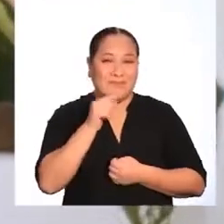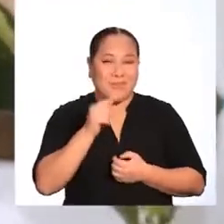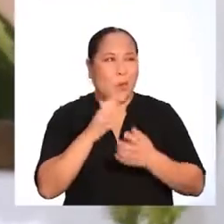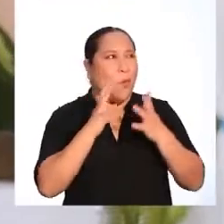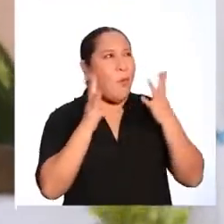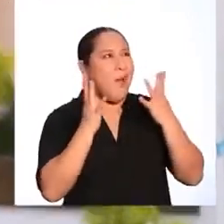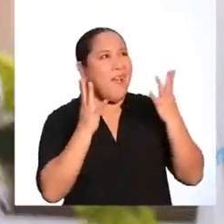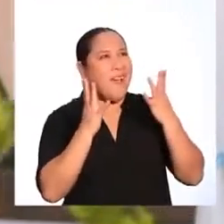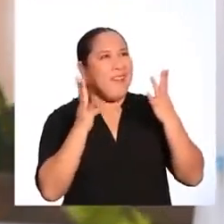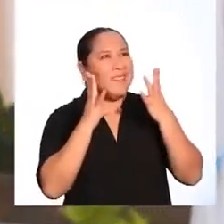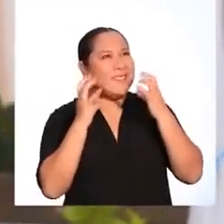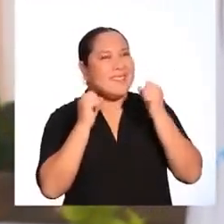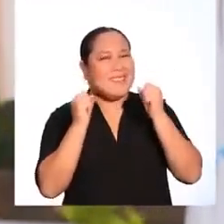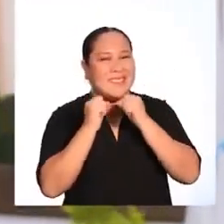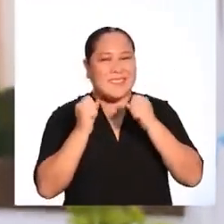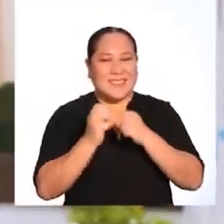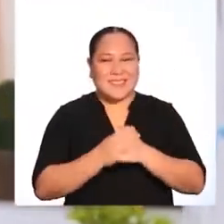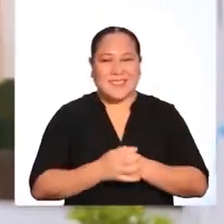y